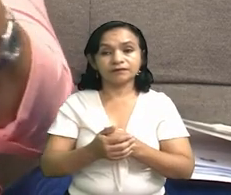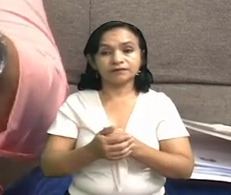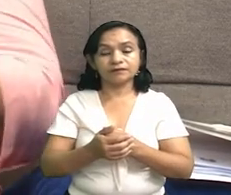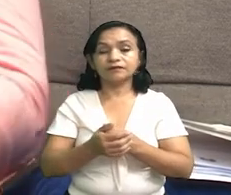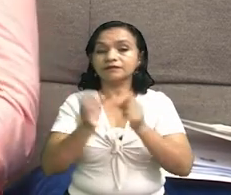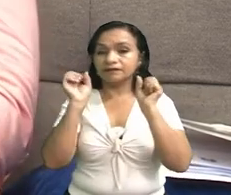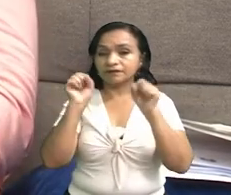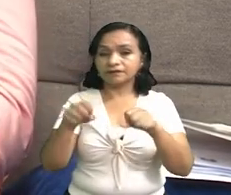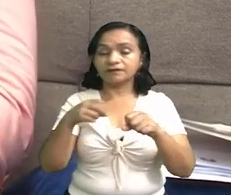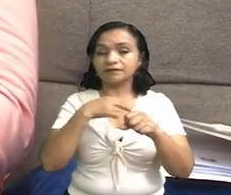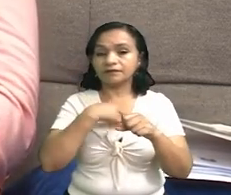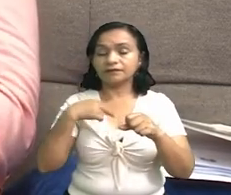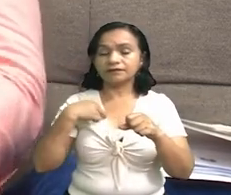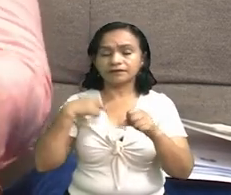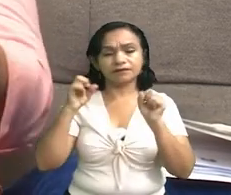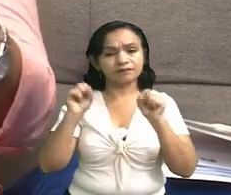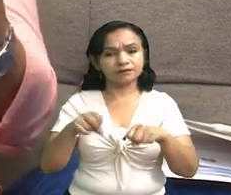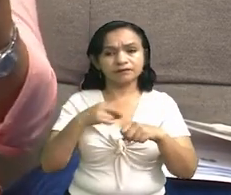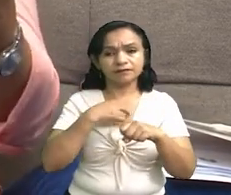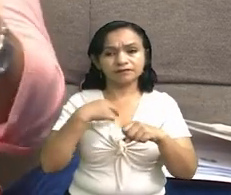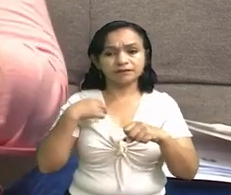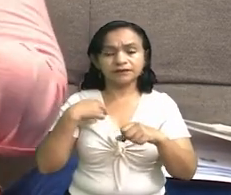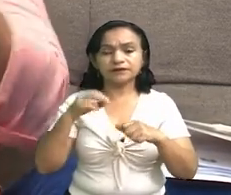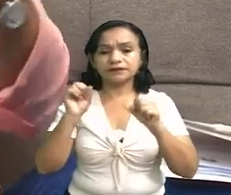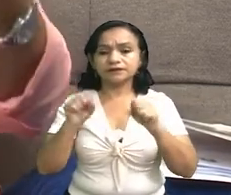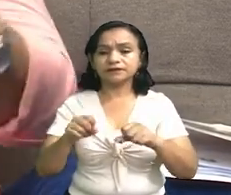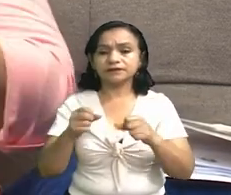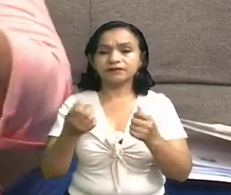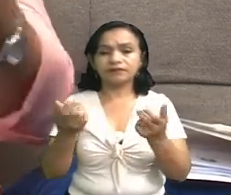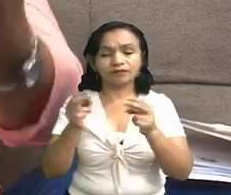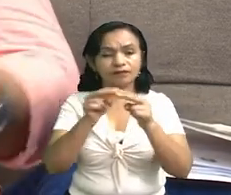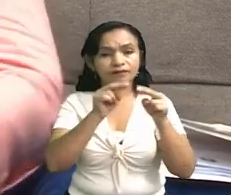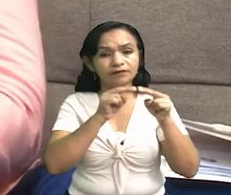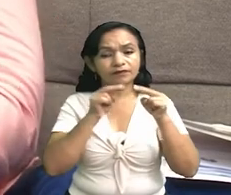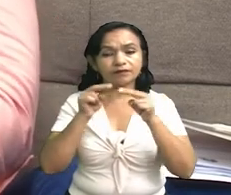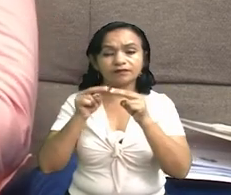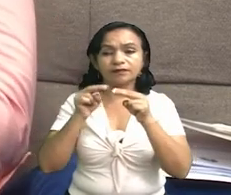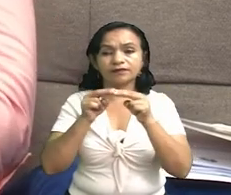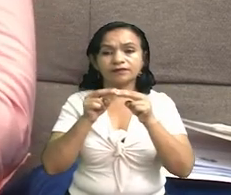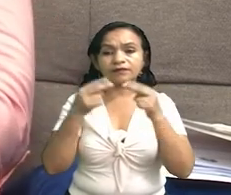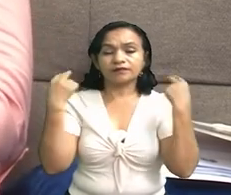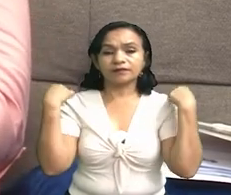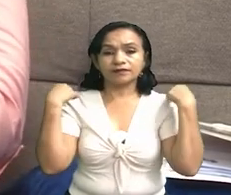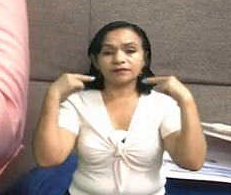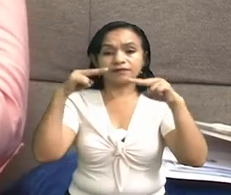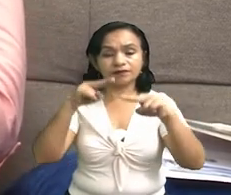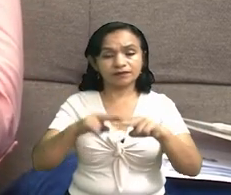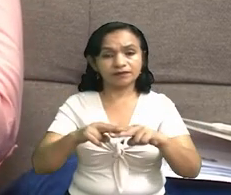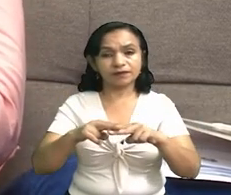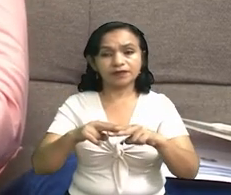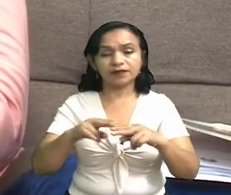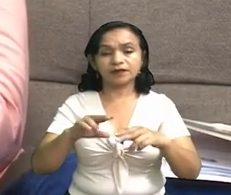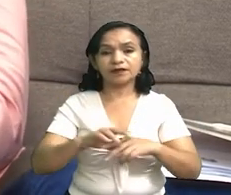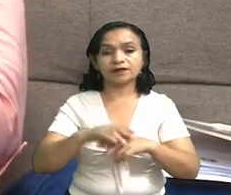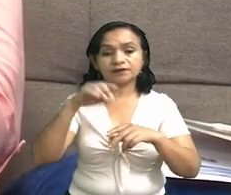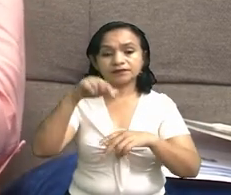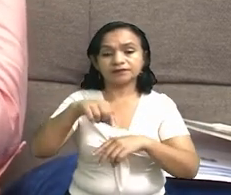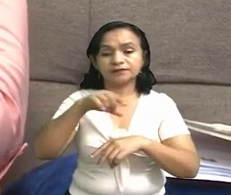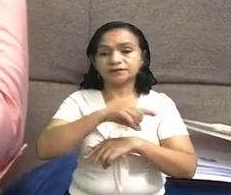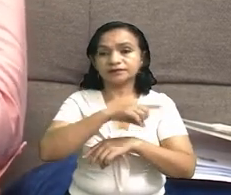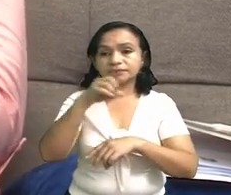esa capacidad como para que esté ese contacto directo con el profesor. Hoy